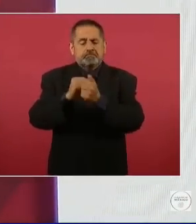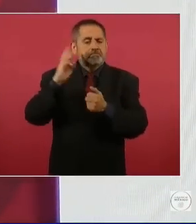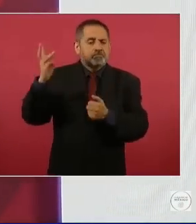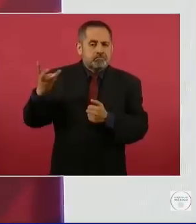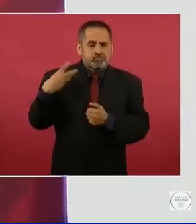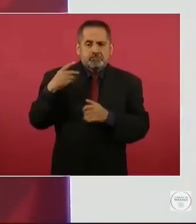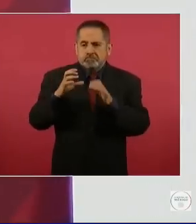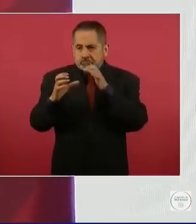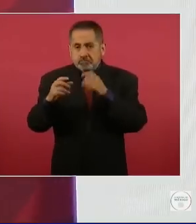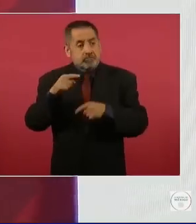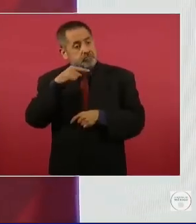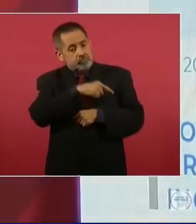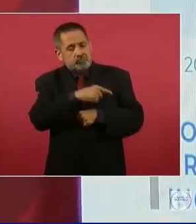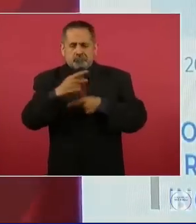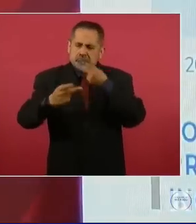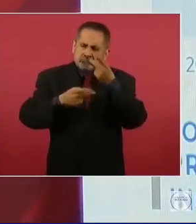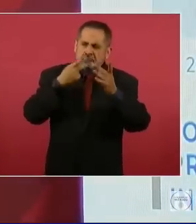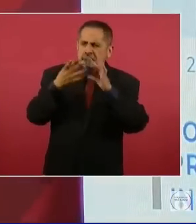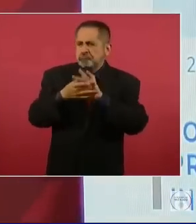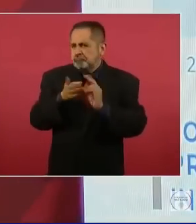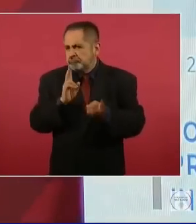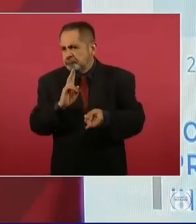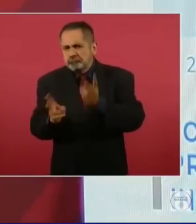incluso hablaron.